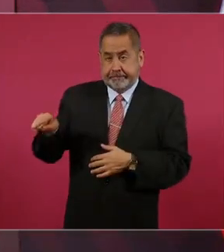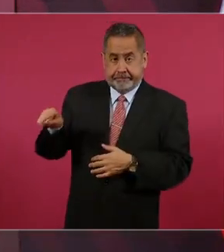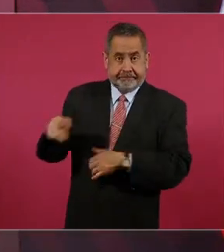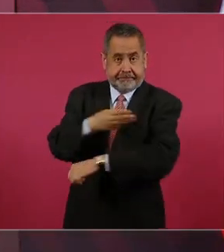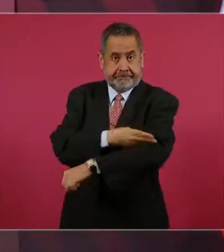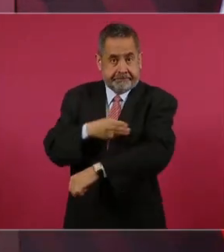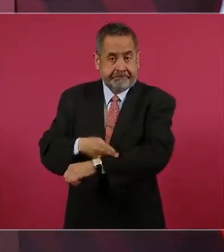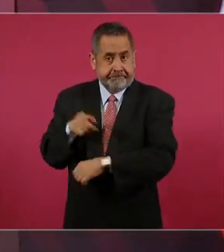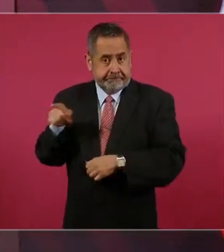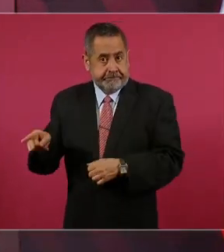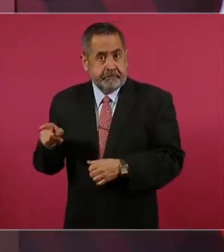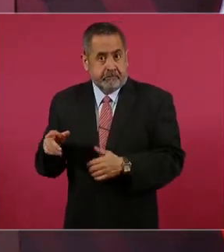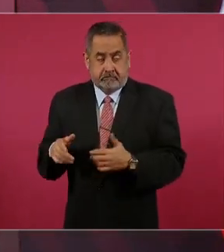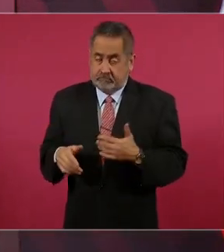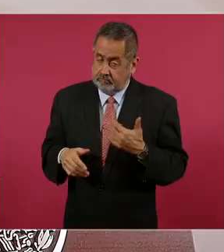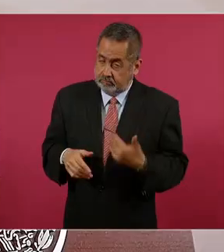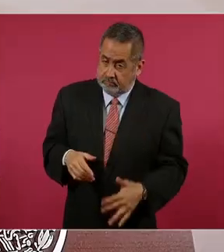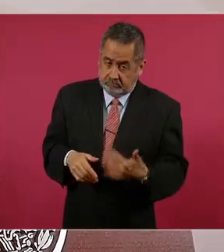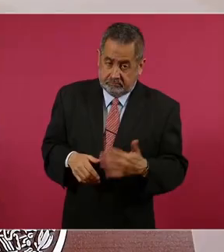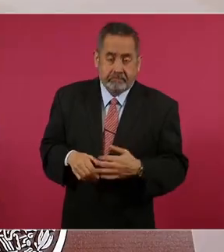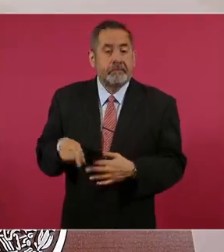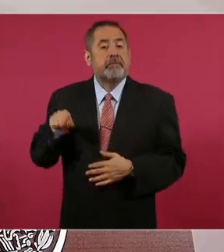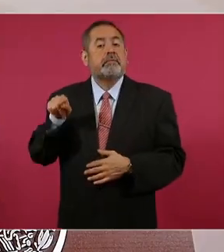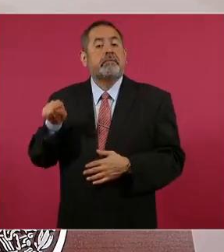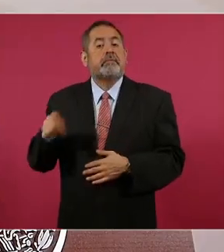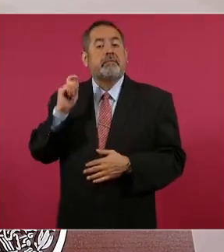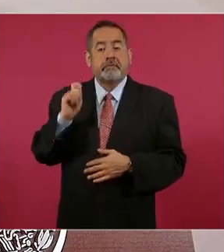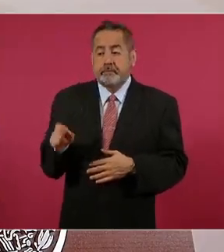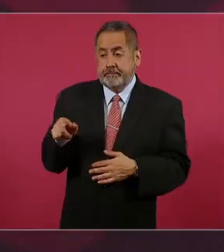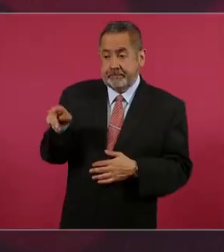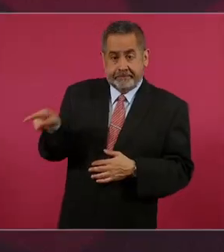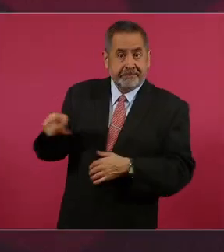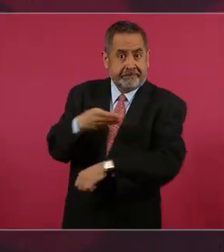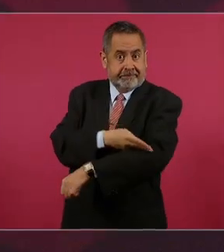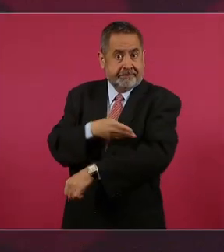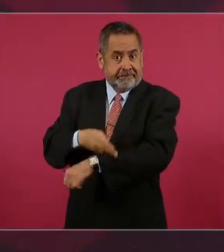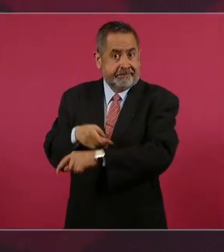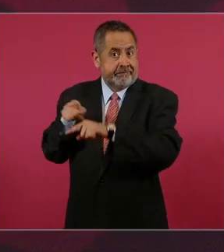debe tomarse en cuenta que por lo general